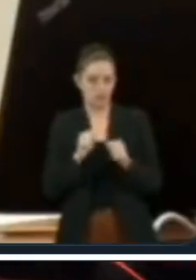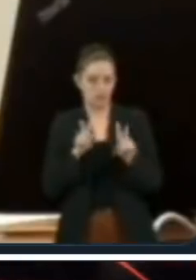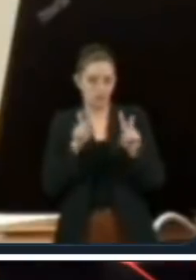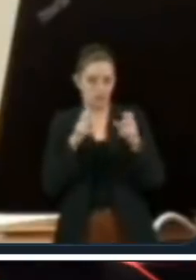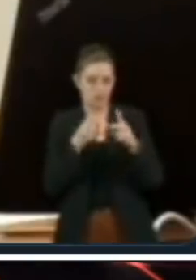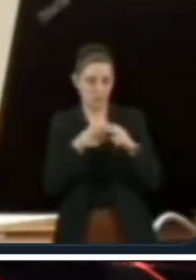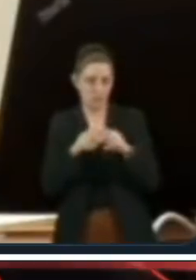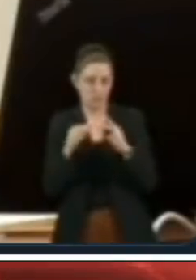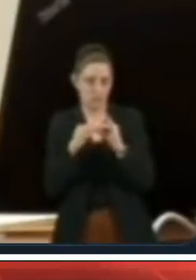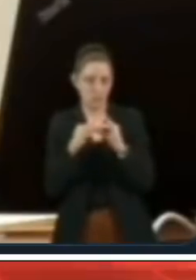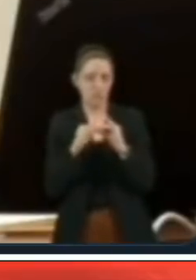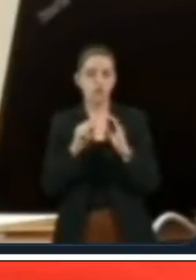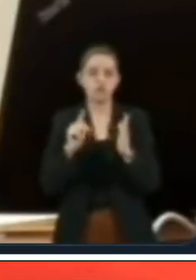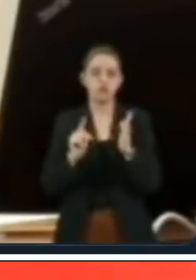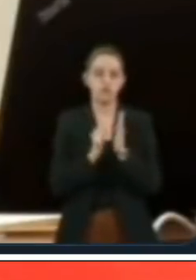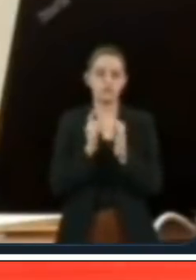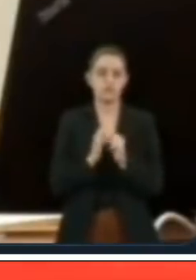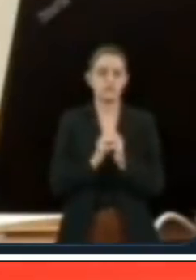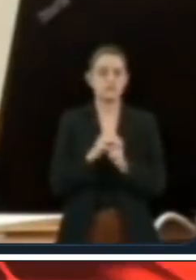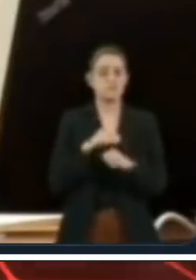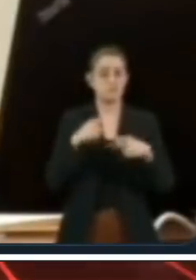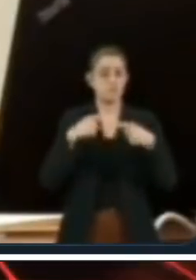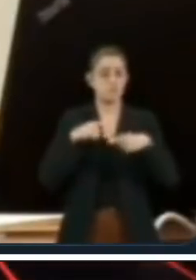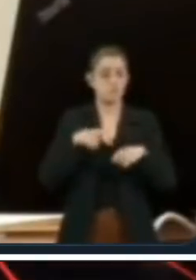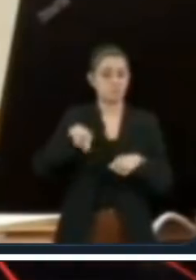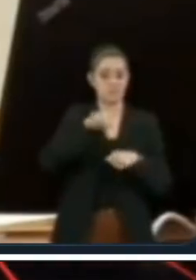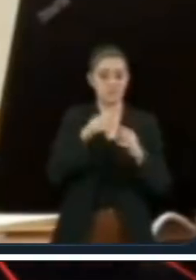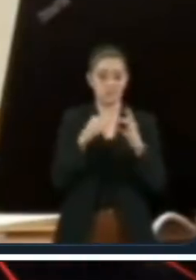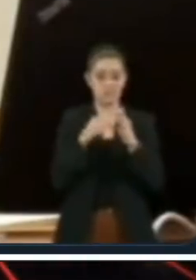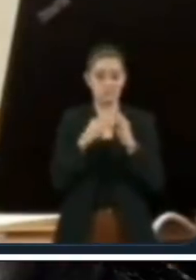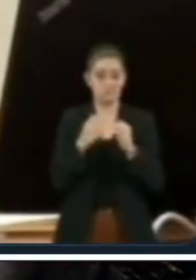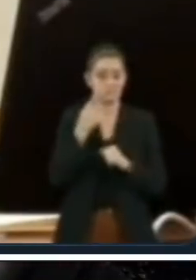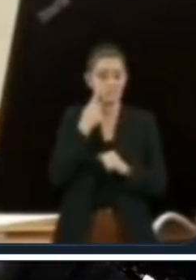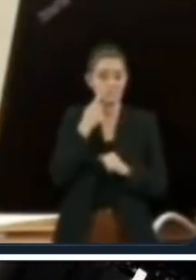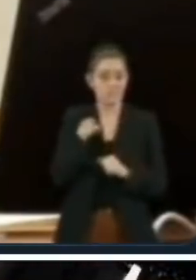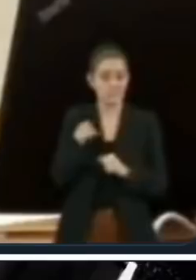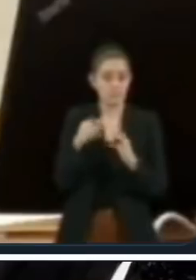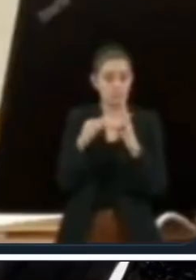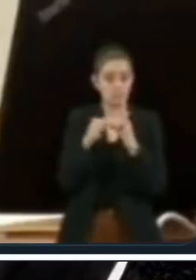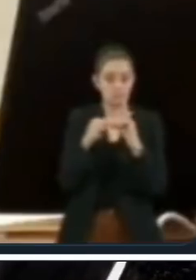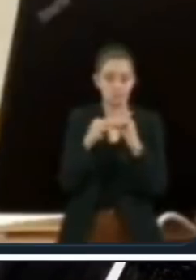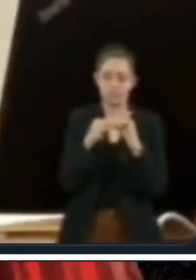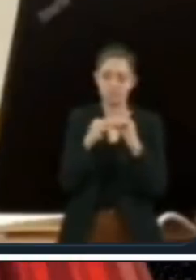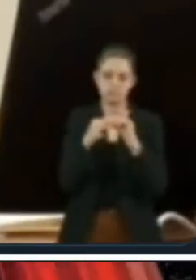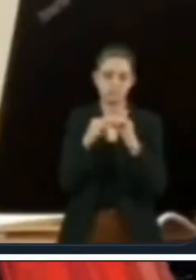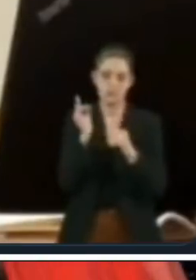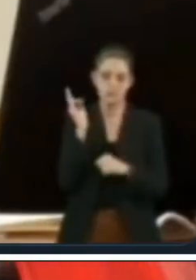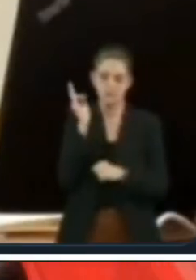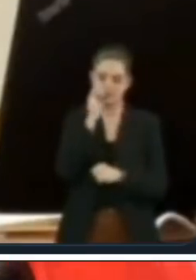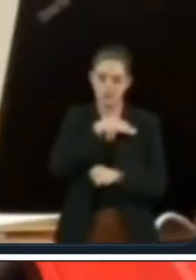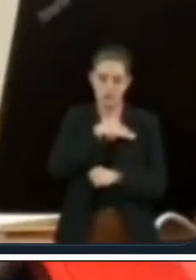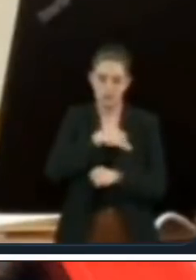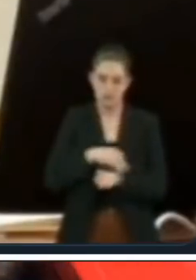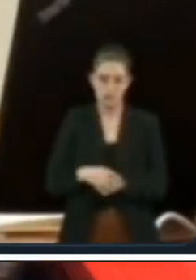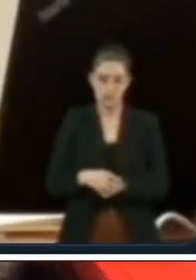cómo de nuevo se burla del pueblo de México Lorenzo Córdoba al decir que es mentira de que dice la gente que no hay